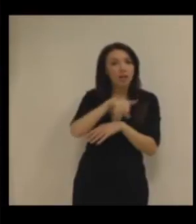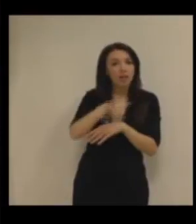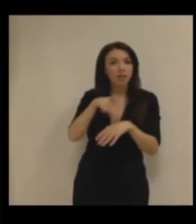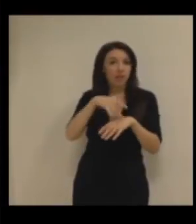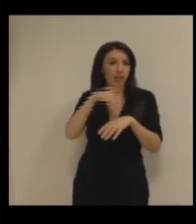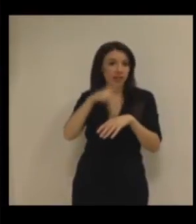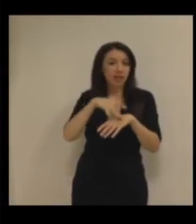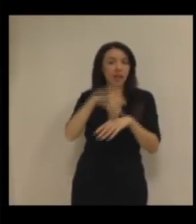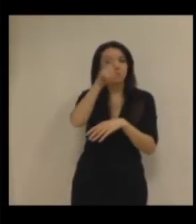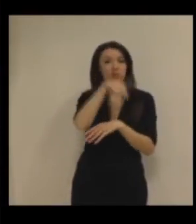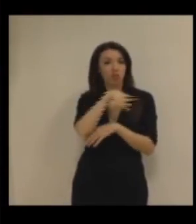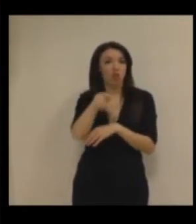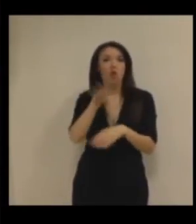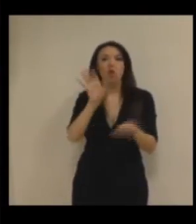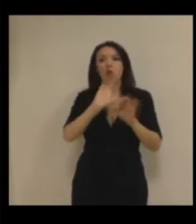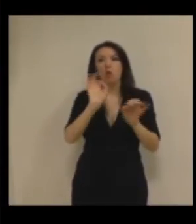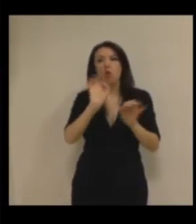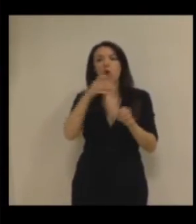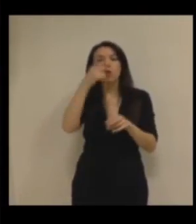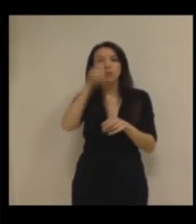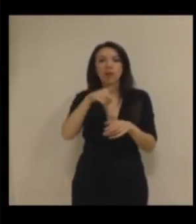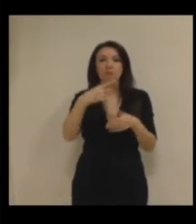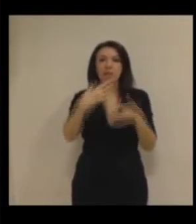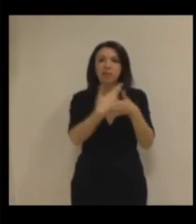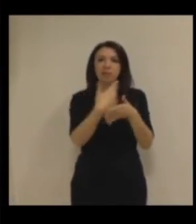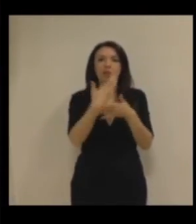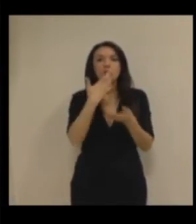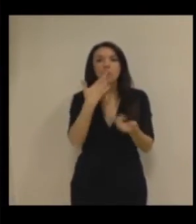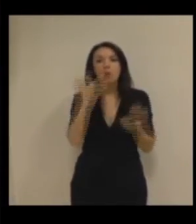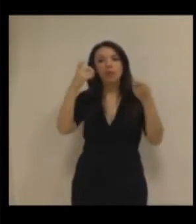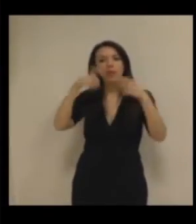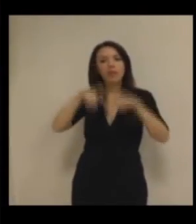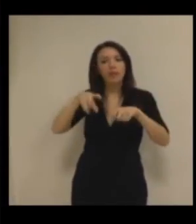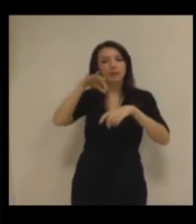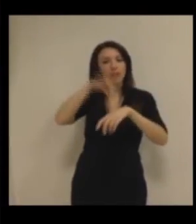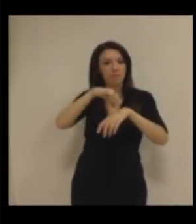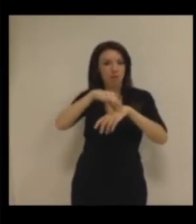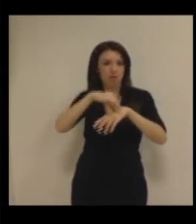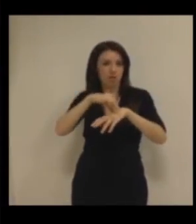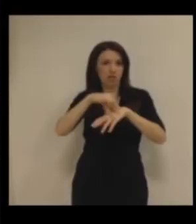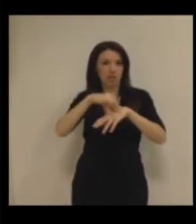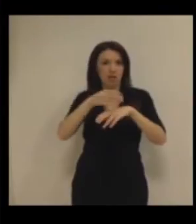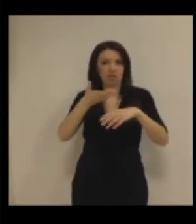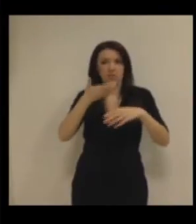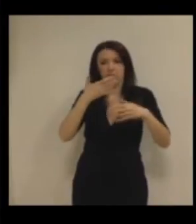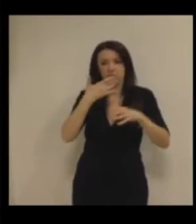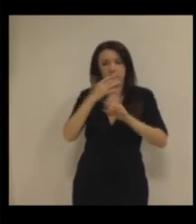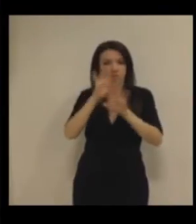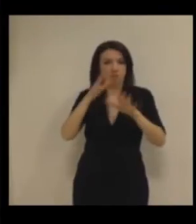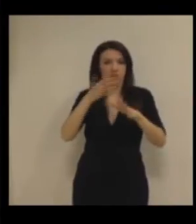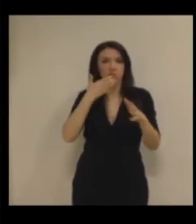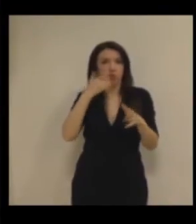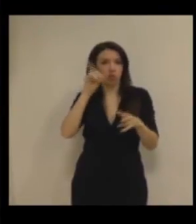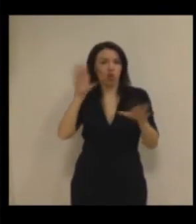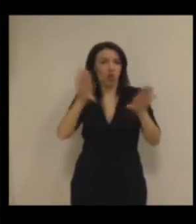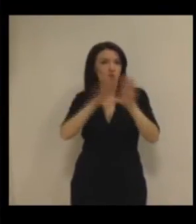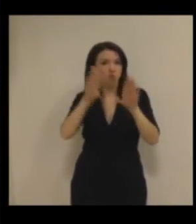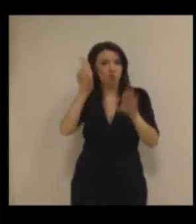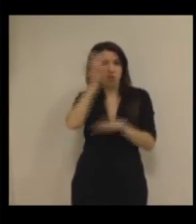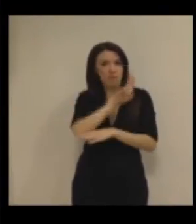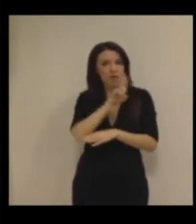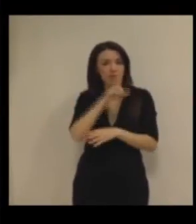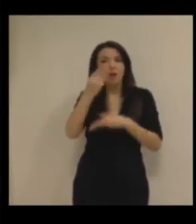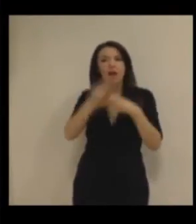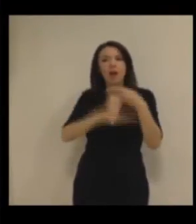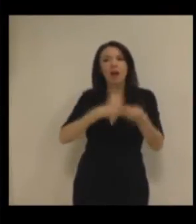ejemplo, una de las otras que encontramos es cómo pedir cita médica. Por supuesto, está limitado a la Comunidad de Madrid. ¿Qué es